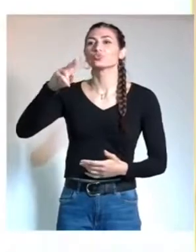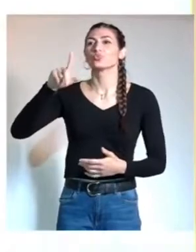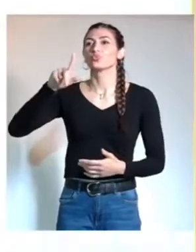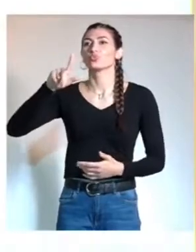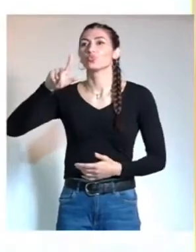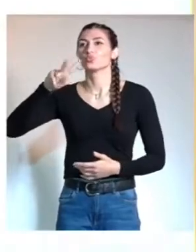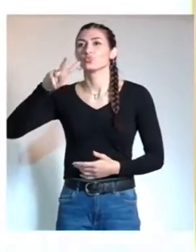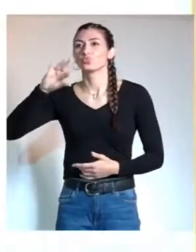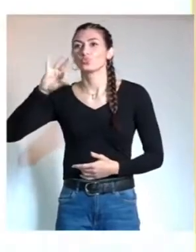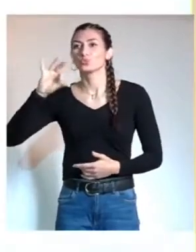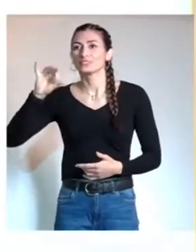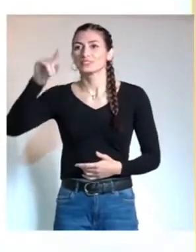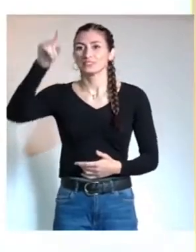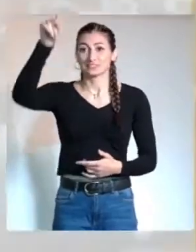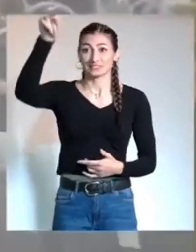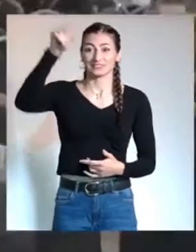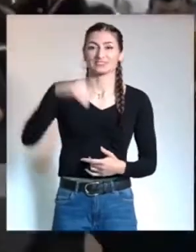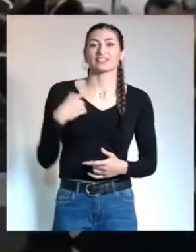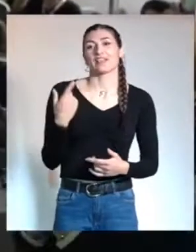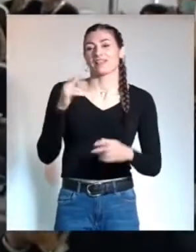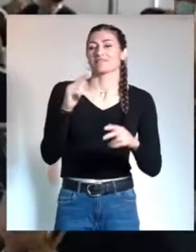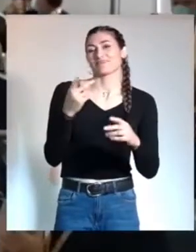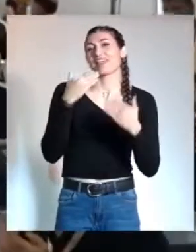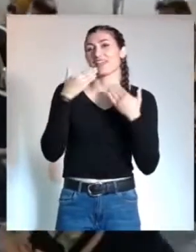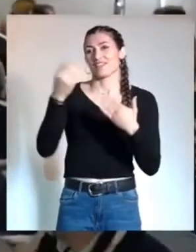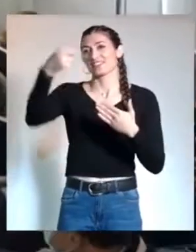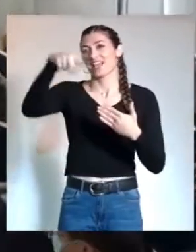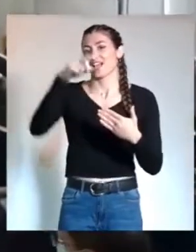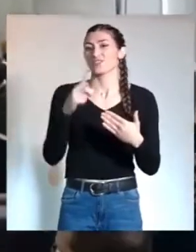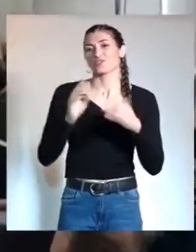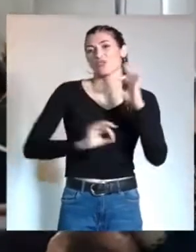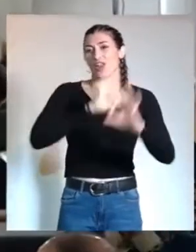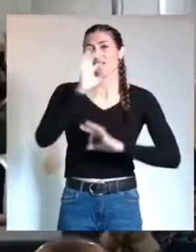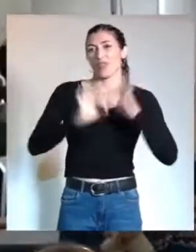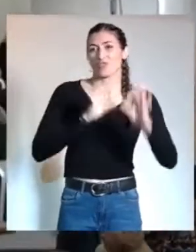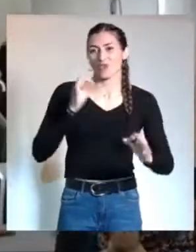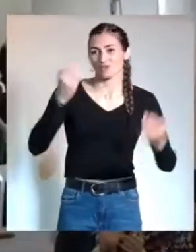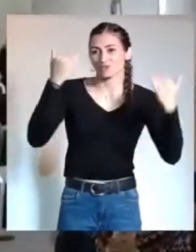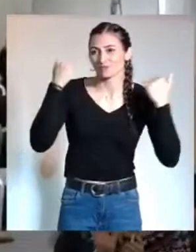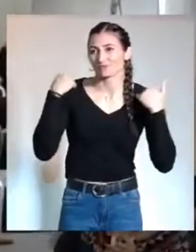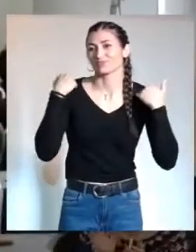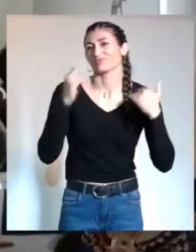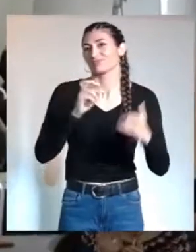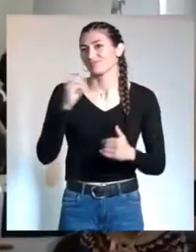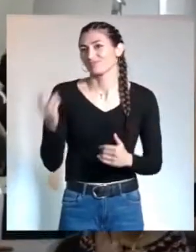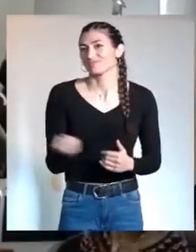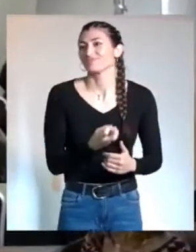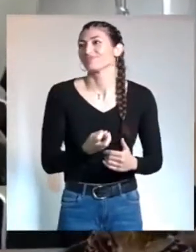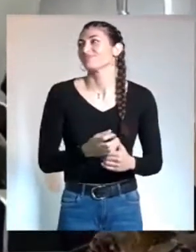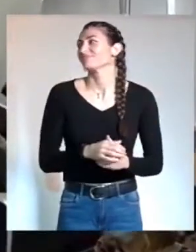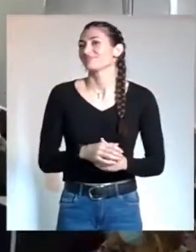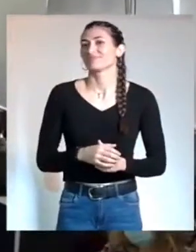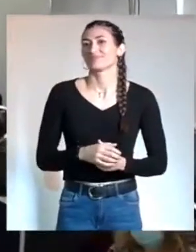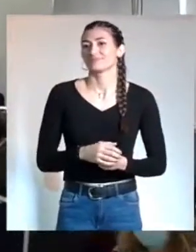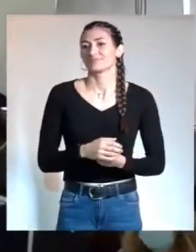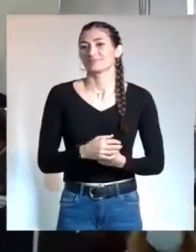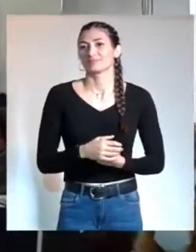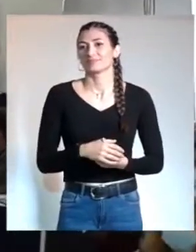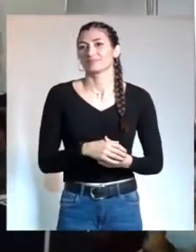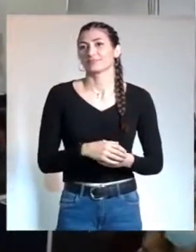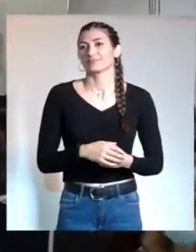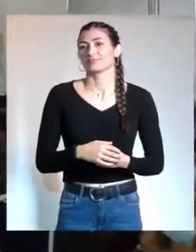aquí, la logística, la organización y lo bien que lo han hecho. Y lo bien que lo han hecho.